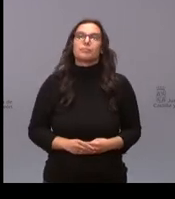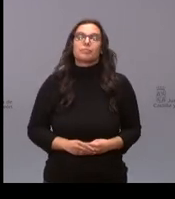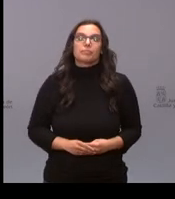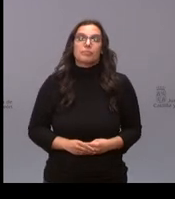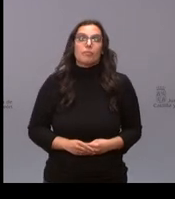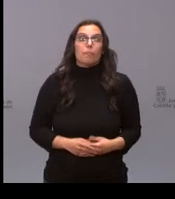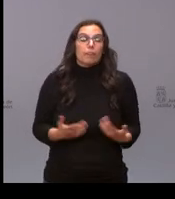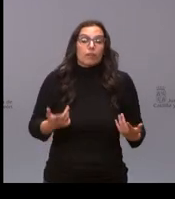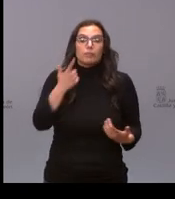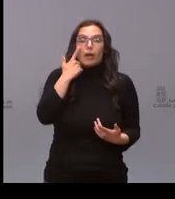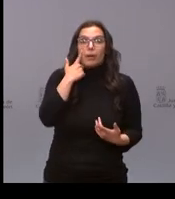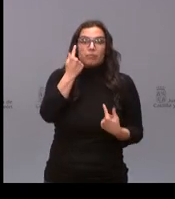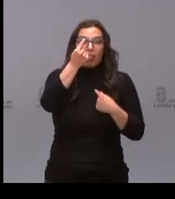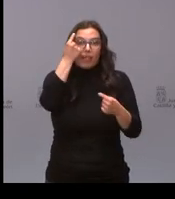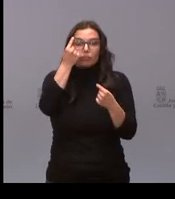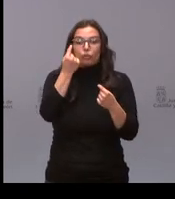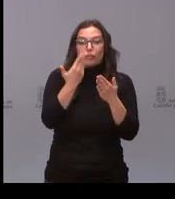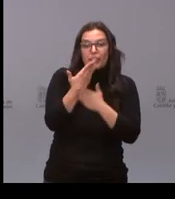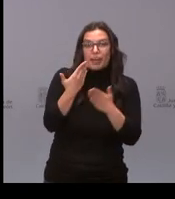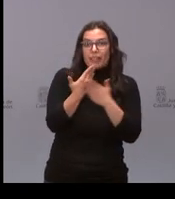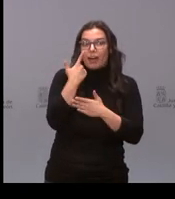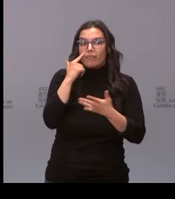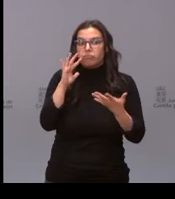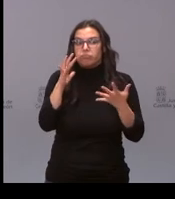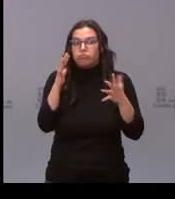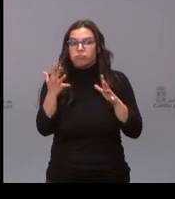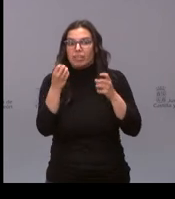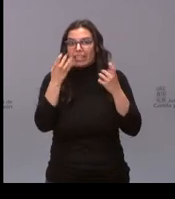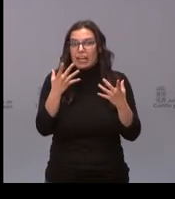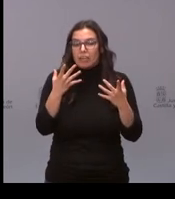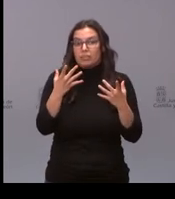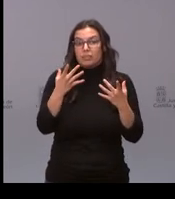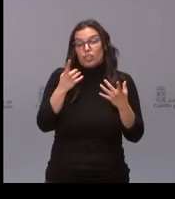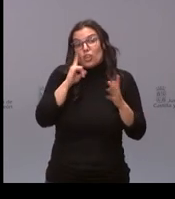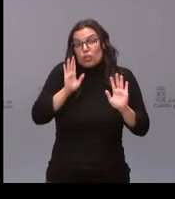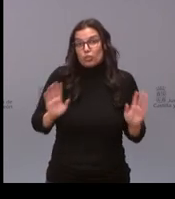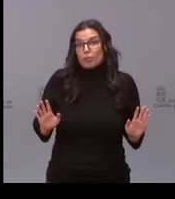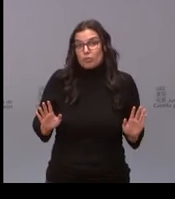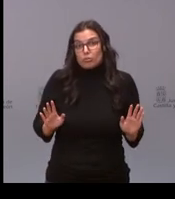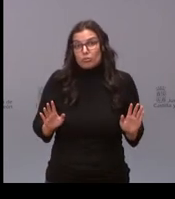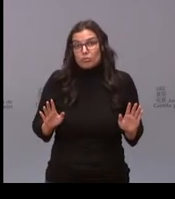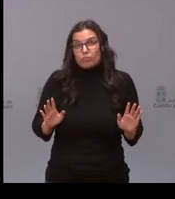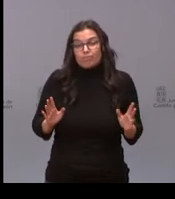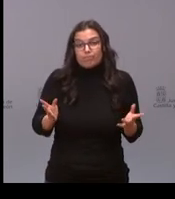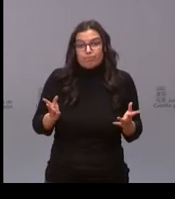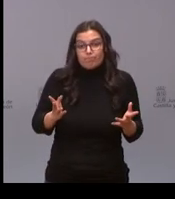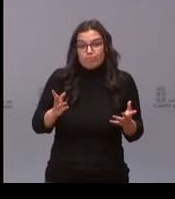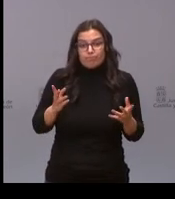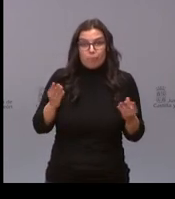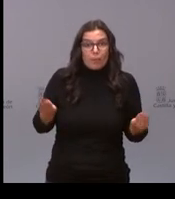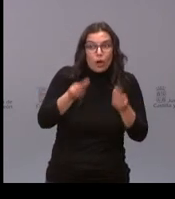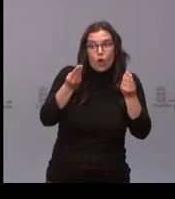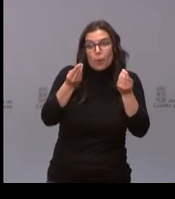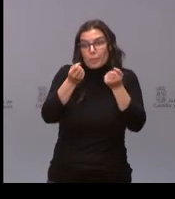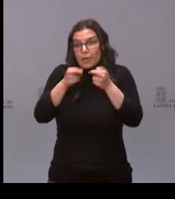Vamos a ir viendo la evolución en los próximos días. No sabemos cuál va a ser la respuesta, la evolución,